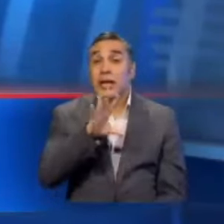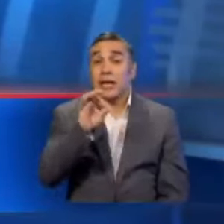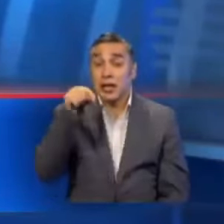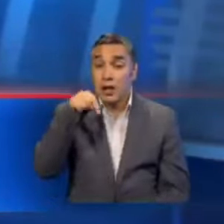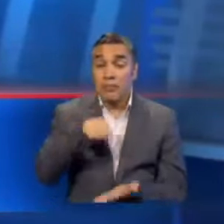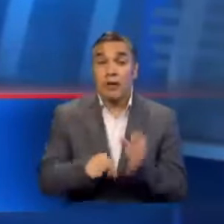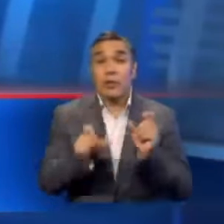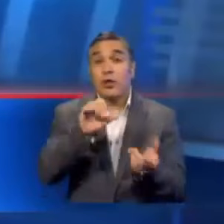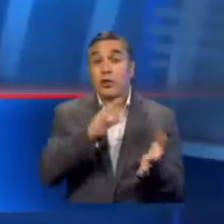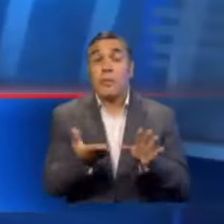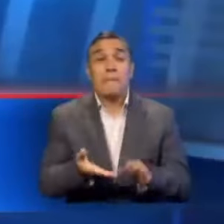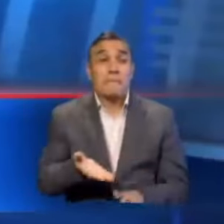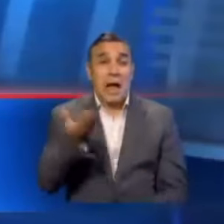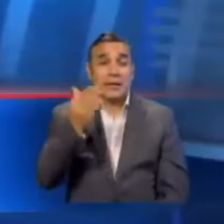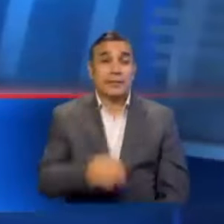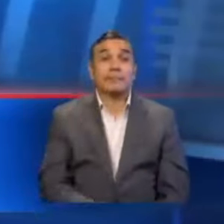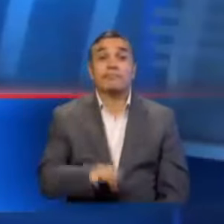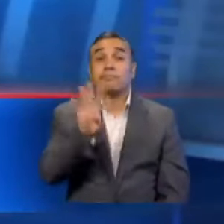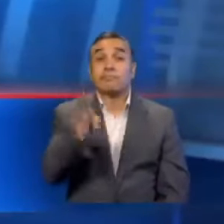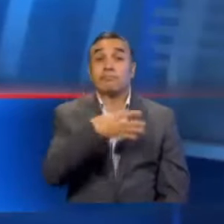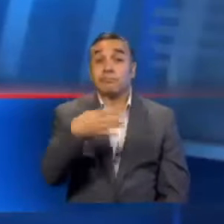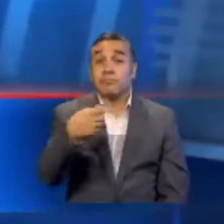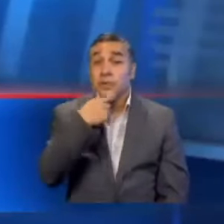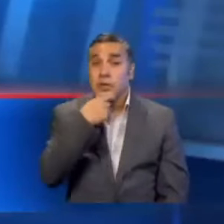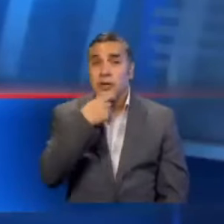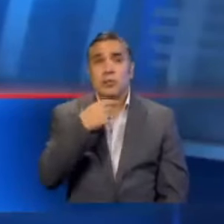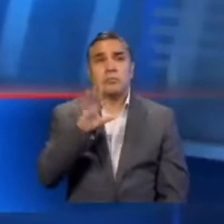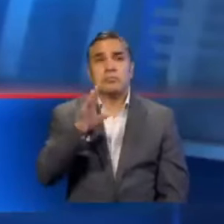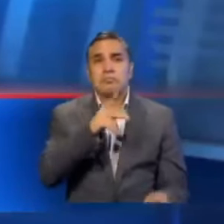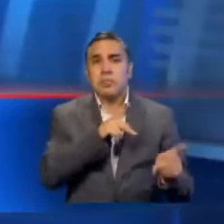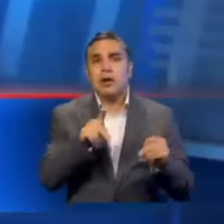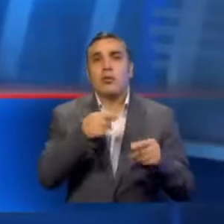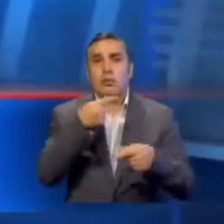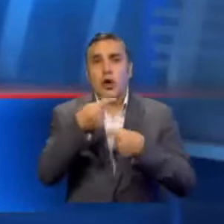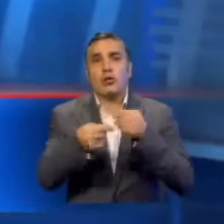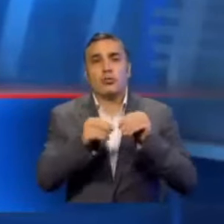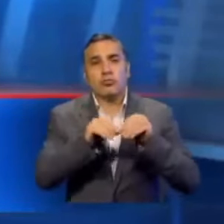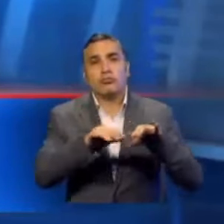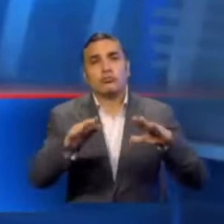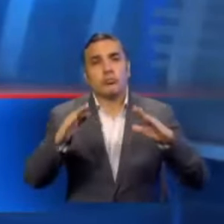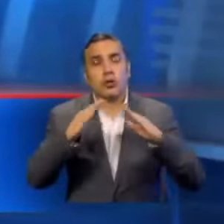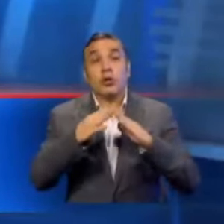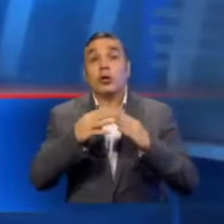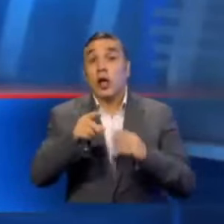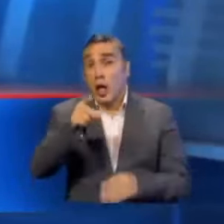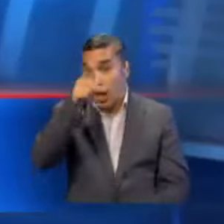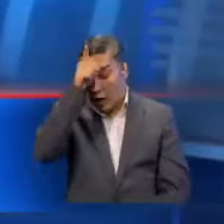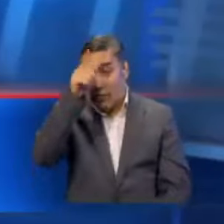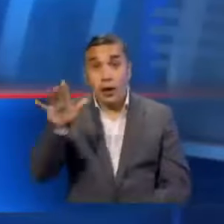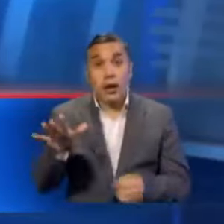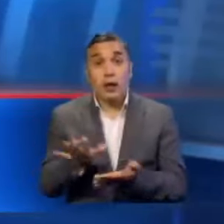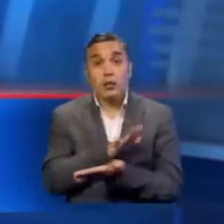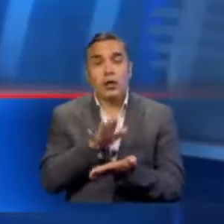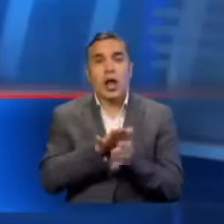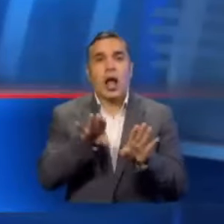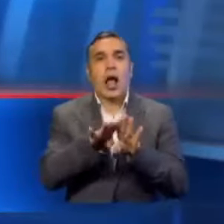de decesos. Por su parte, Inglaterra planea desconfinarse gradualmente, mientras que en Alemania las escuelas